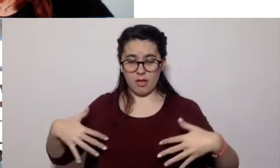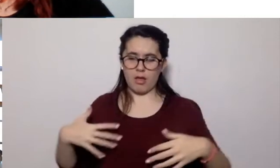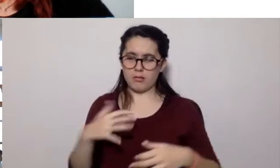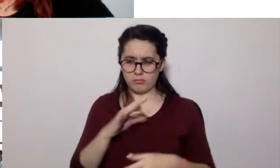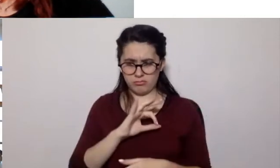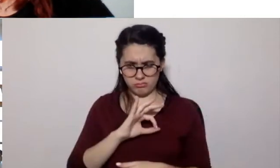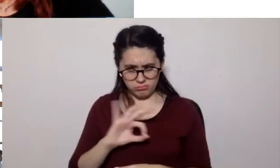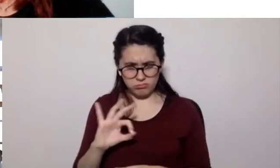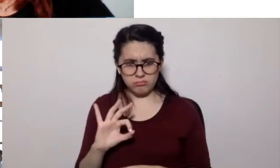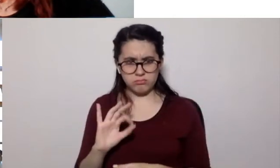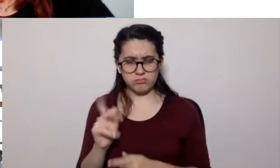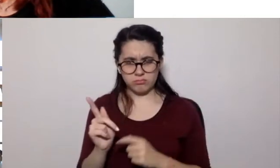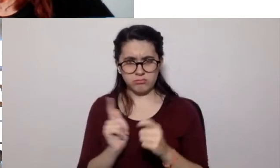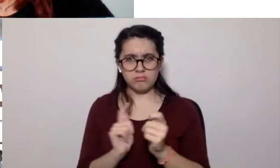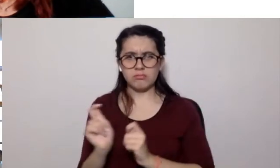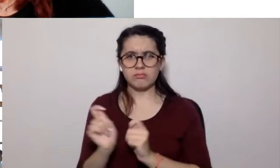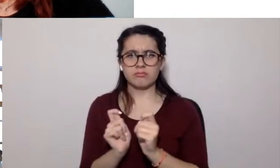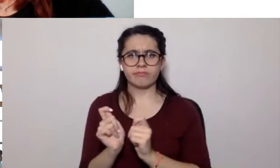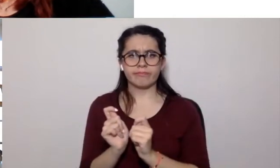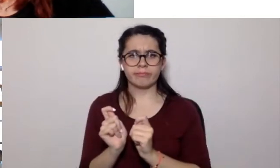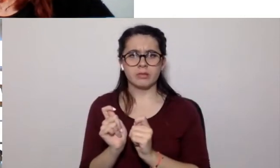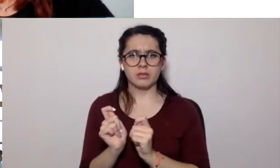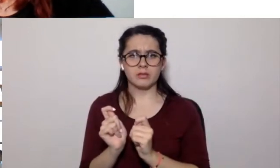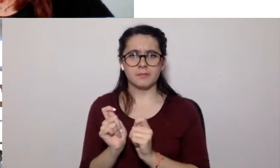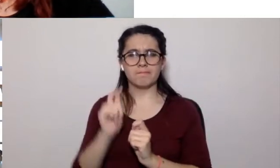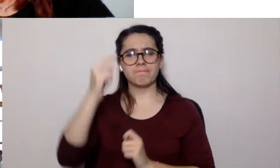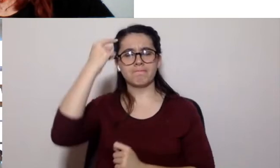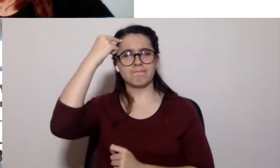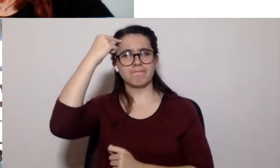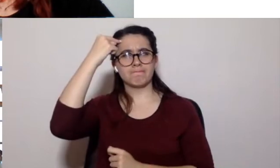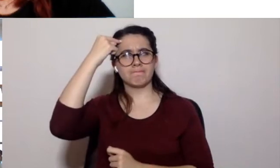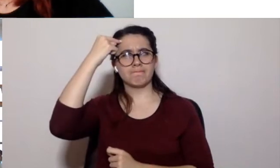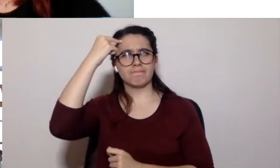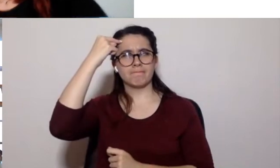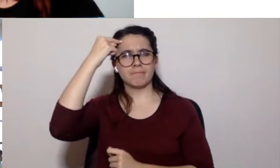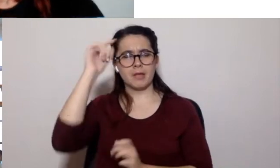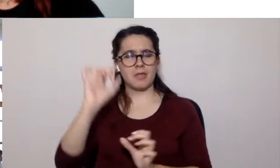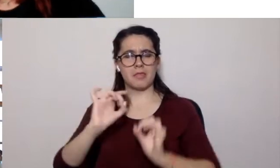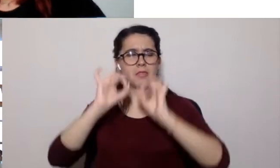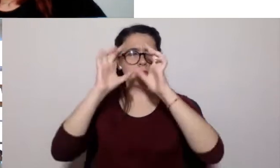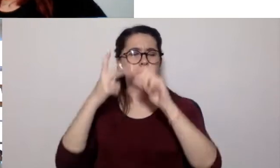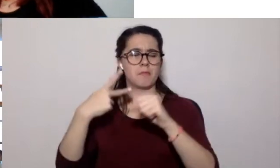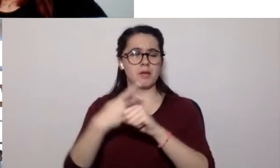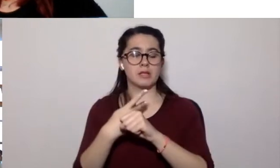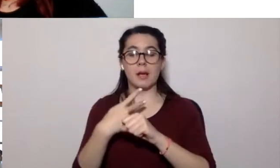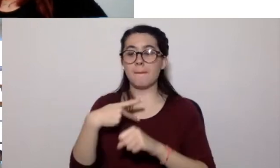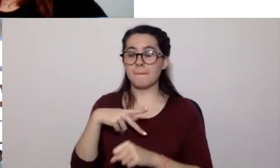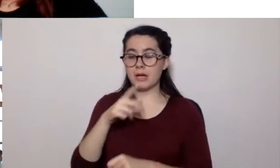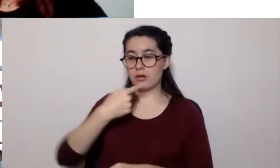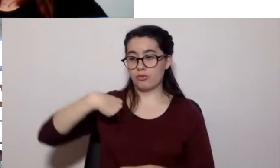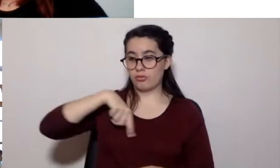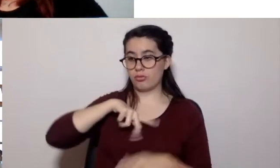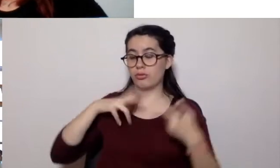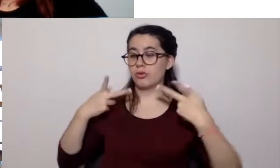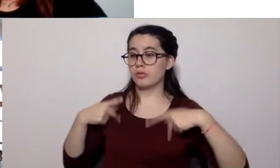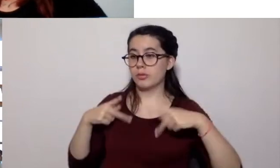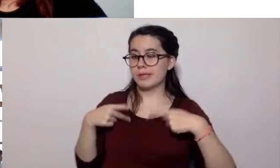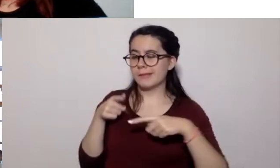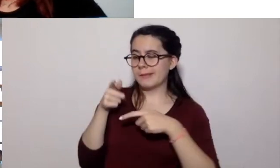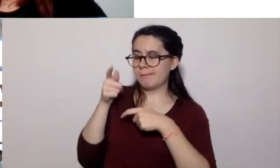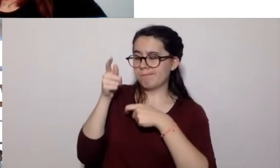Aunque es un mecanismo automático de nuestro cerebro, pero puedes responder ante ella y entonces